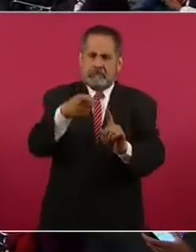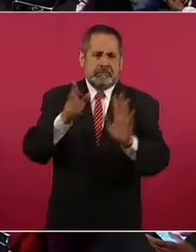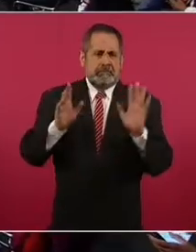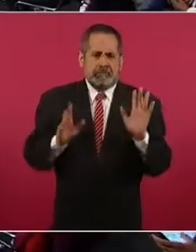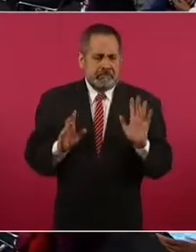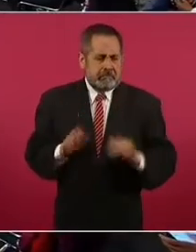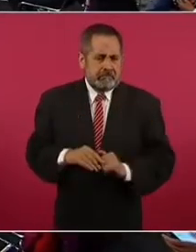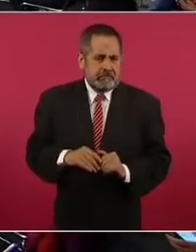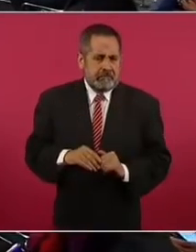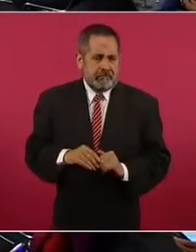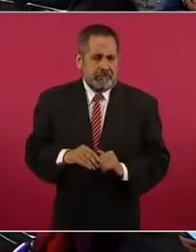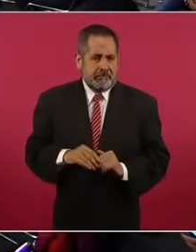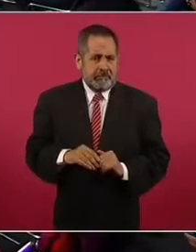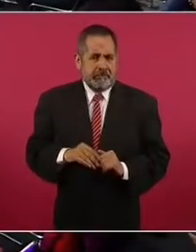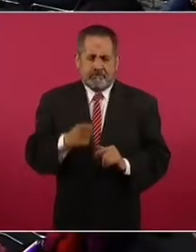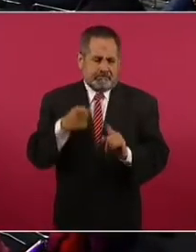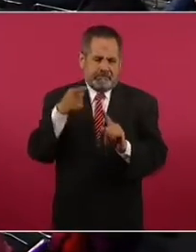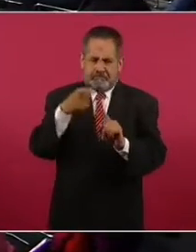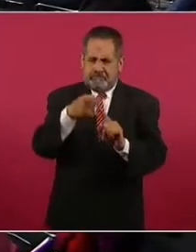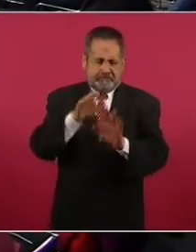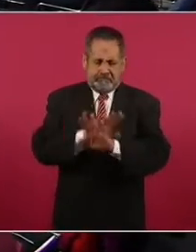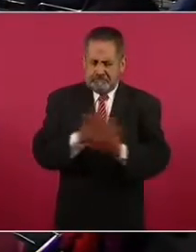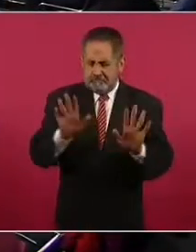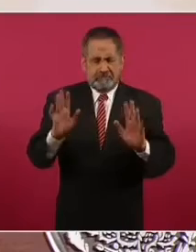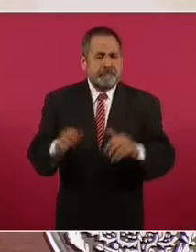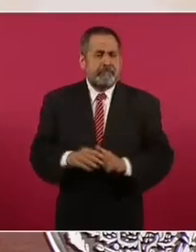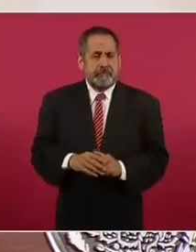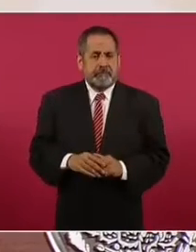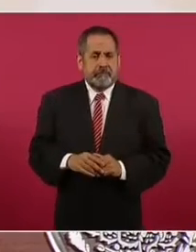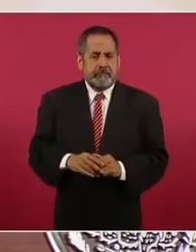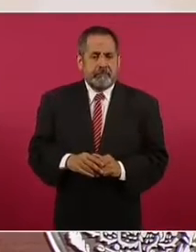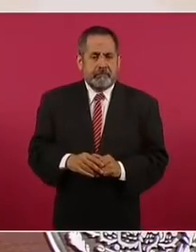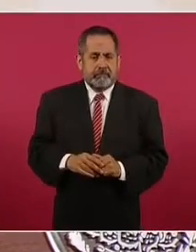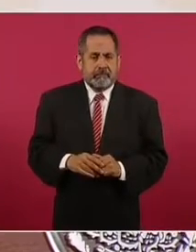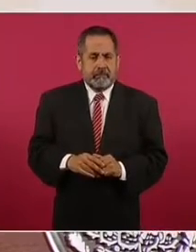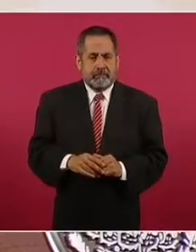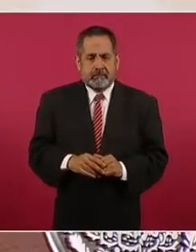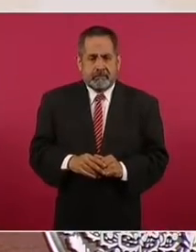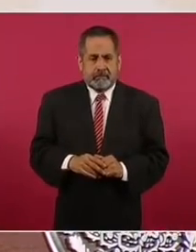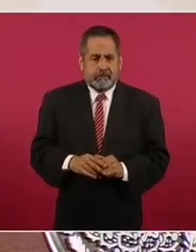Ese es el fondo del asunto.